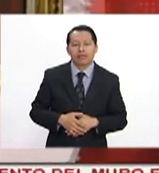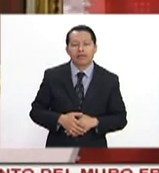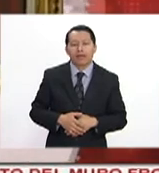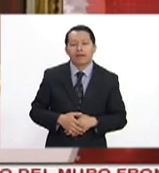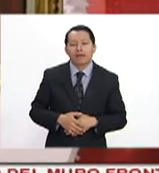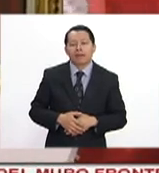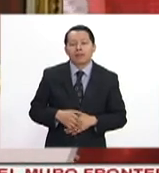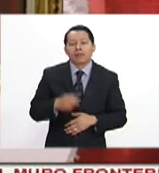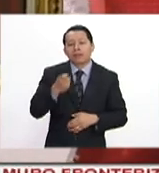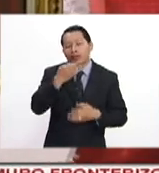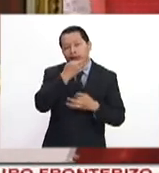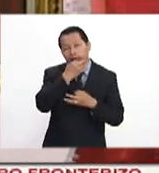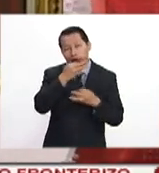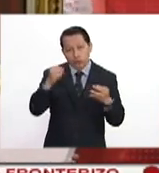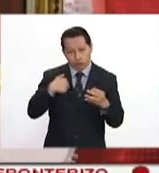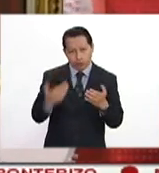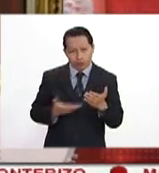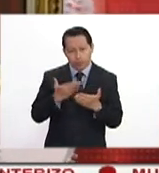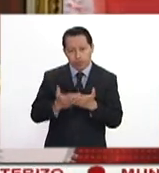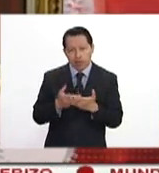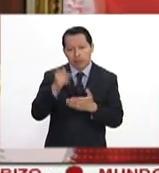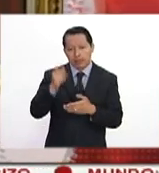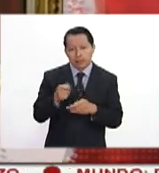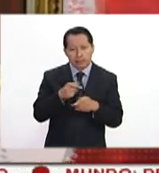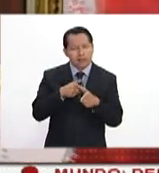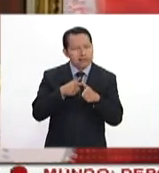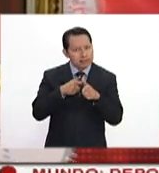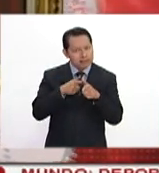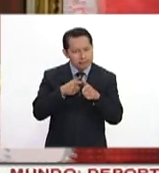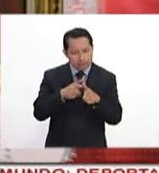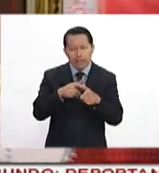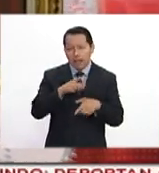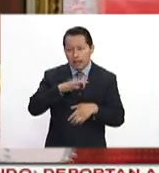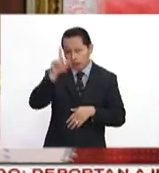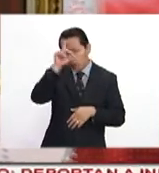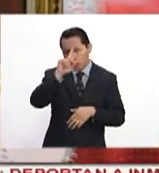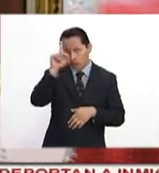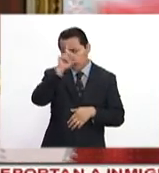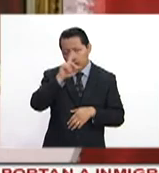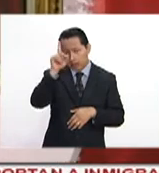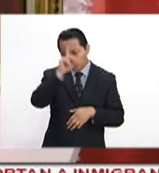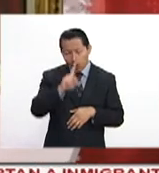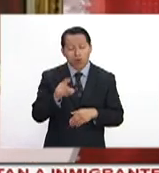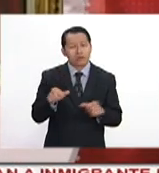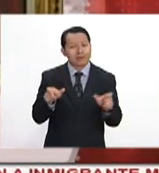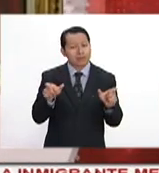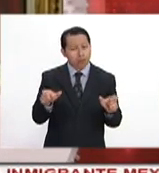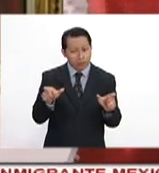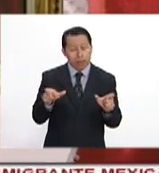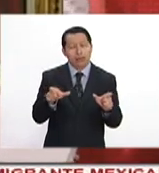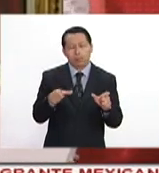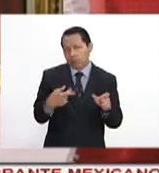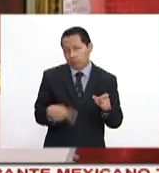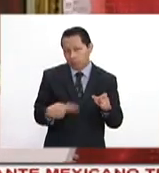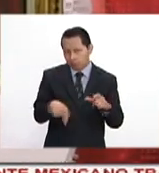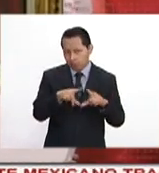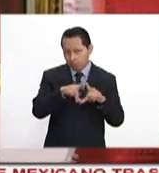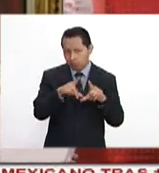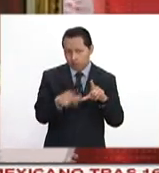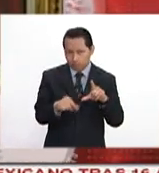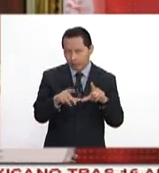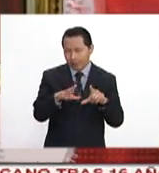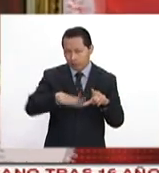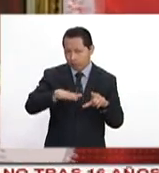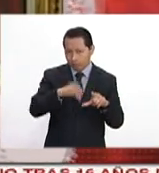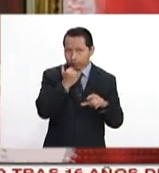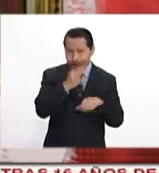Nos declaramos, y así lo propongo, en sesión permanente el Consejo de Seguridad de la Nación y